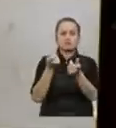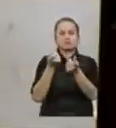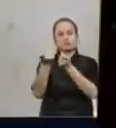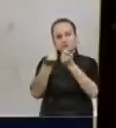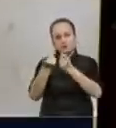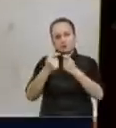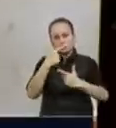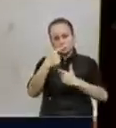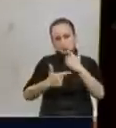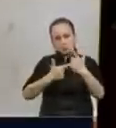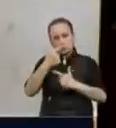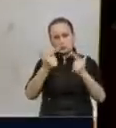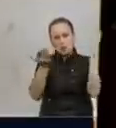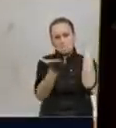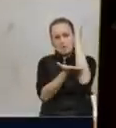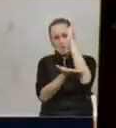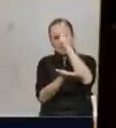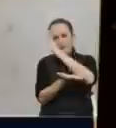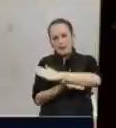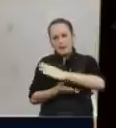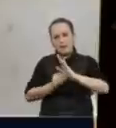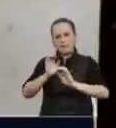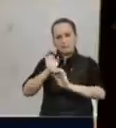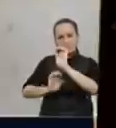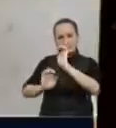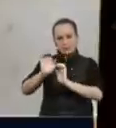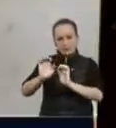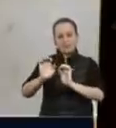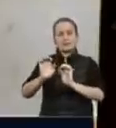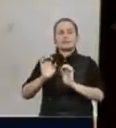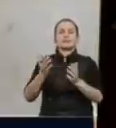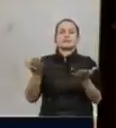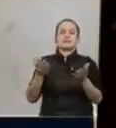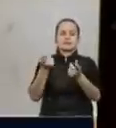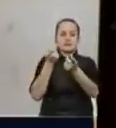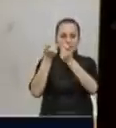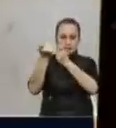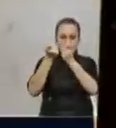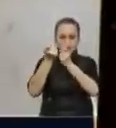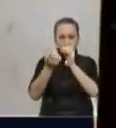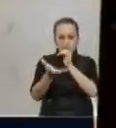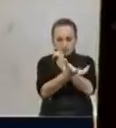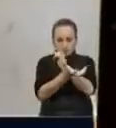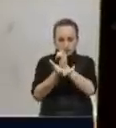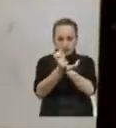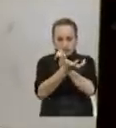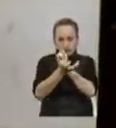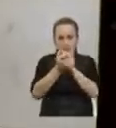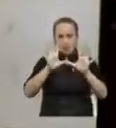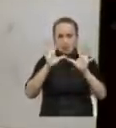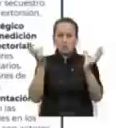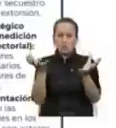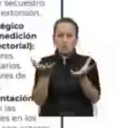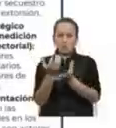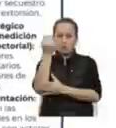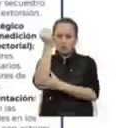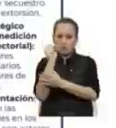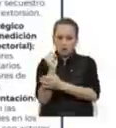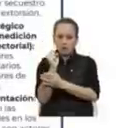para luchar contra la deforestación, estrategia para contribuir a la gestión del cambio climático y la protección del medio